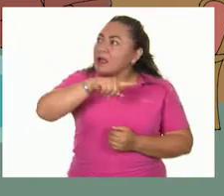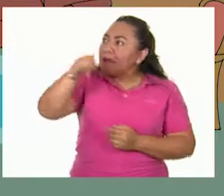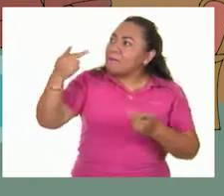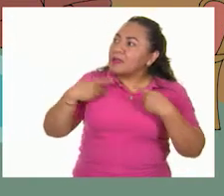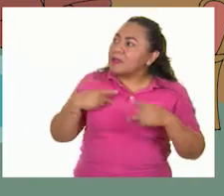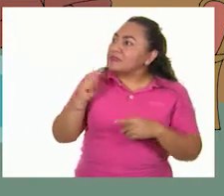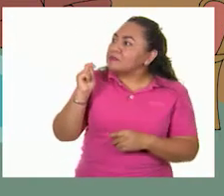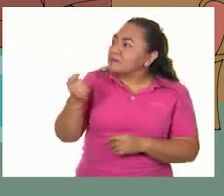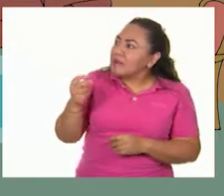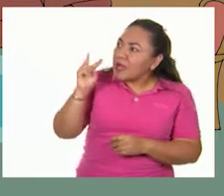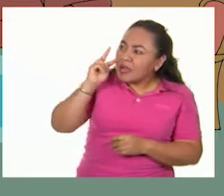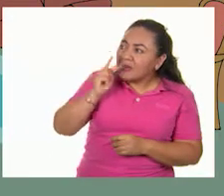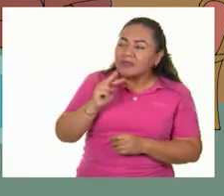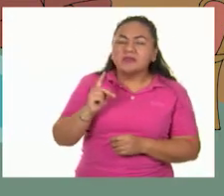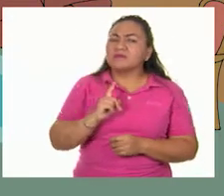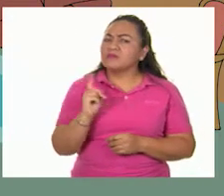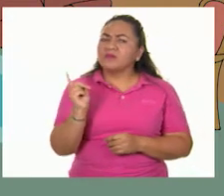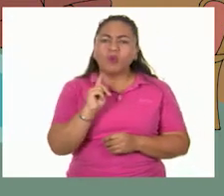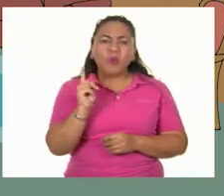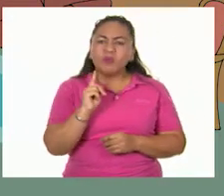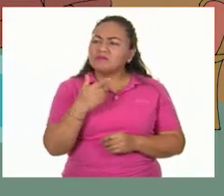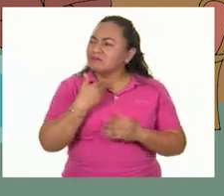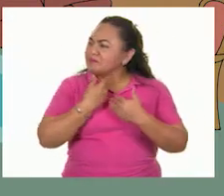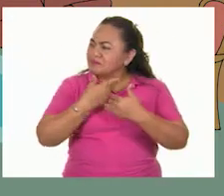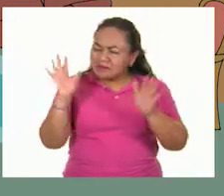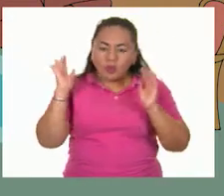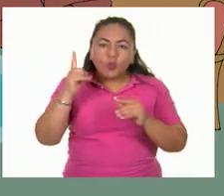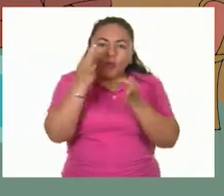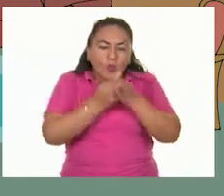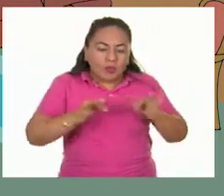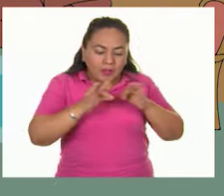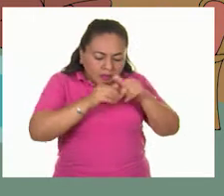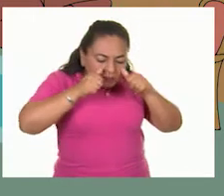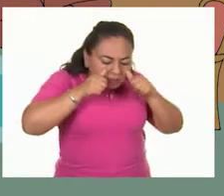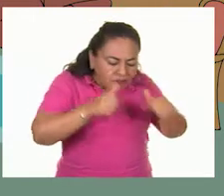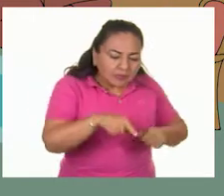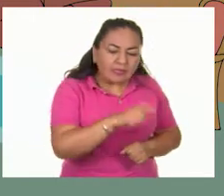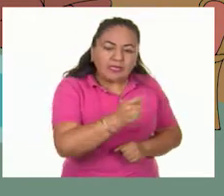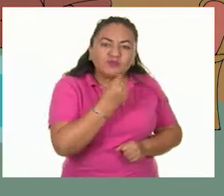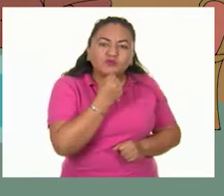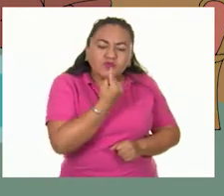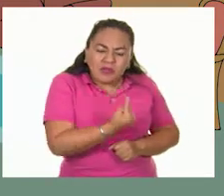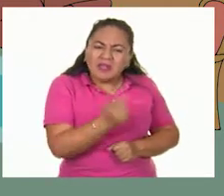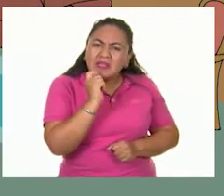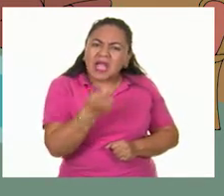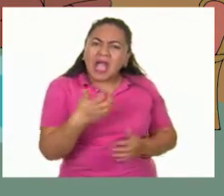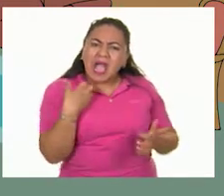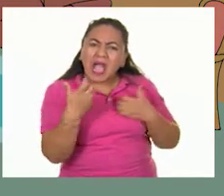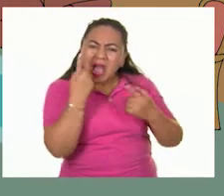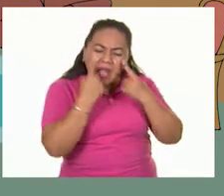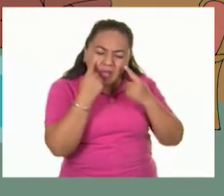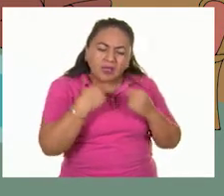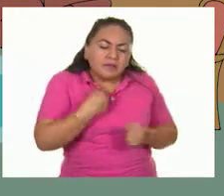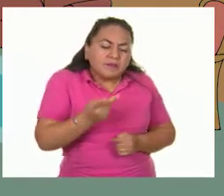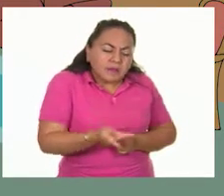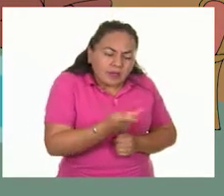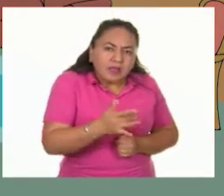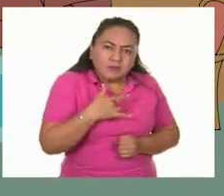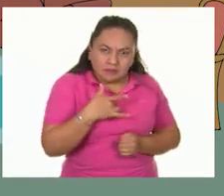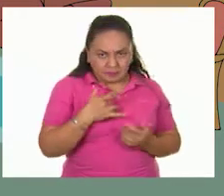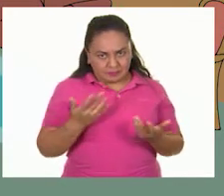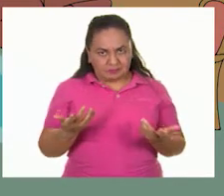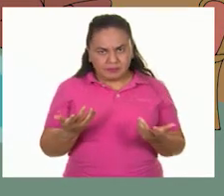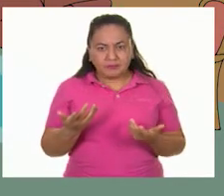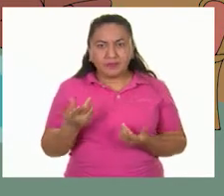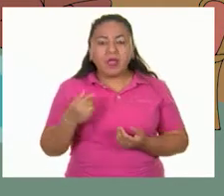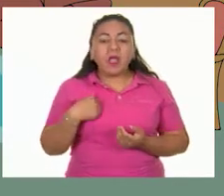personas, pues mejor será percatarnos sobre los sentimientos que están detrás de ese comportamiento. Pues el adulto es uno, ¿verdad?